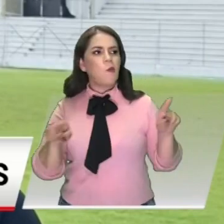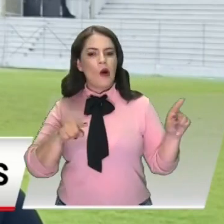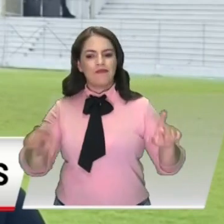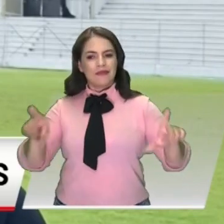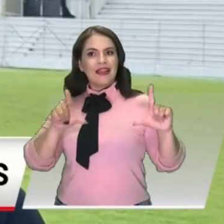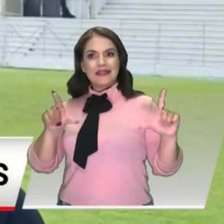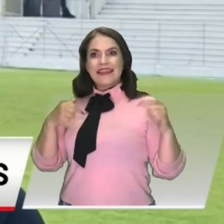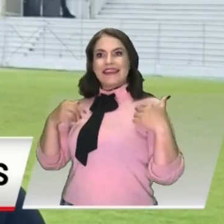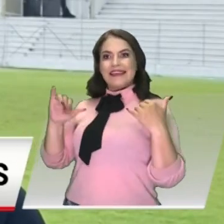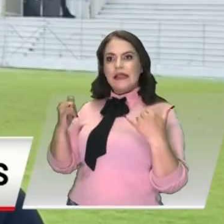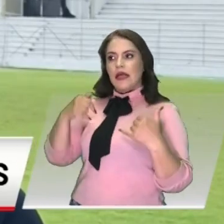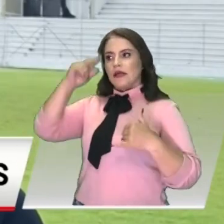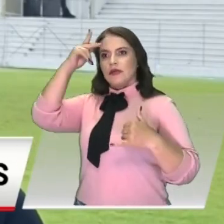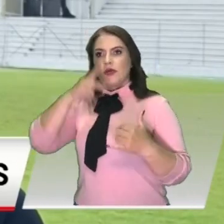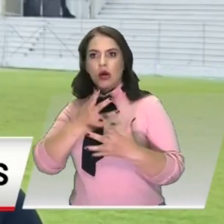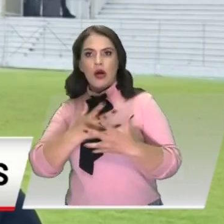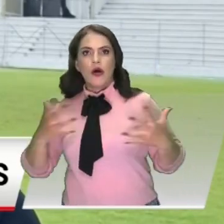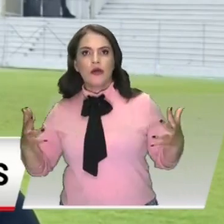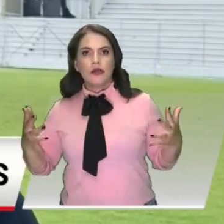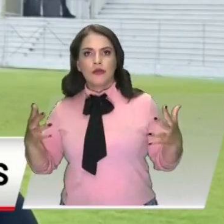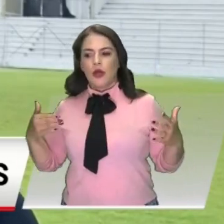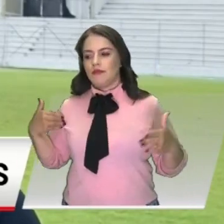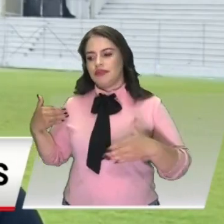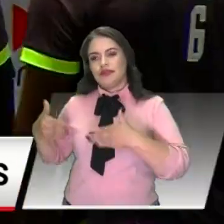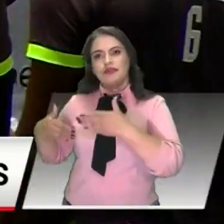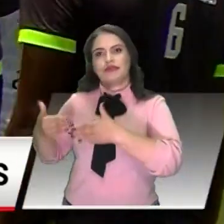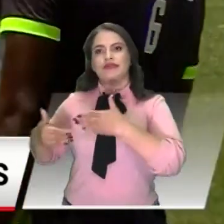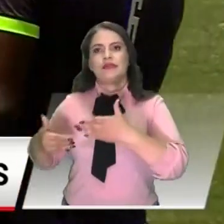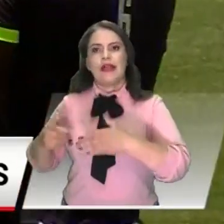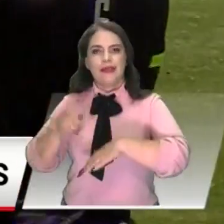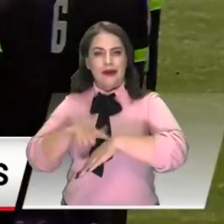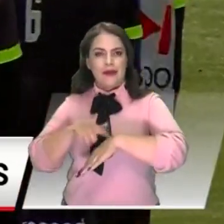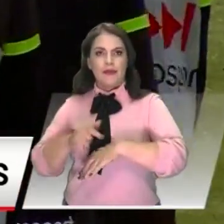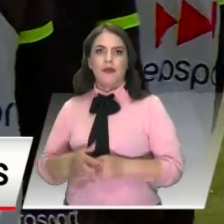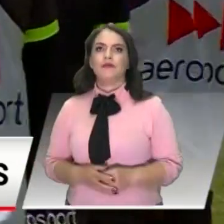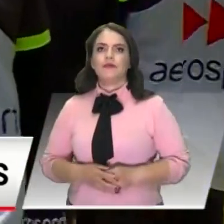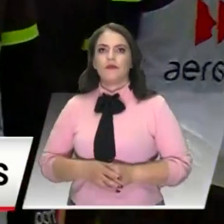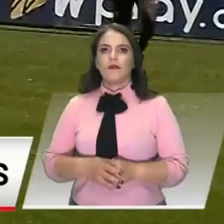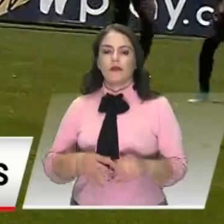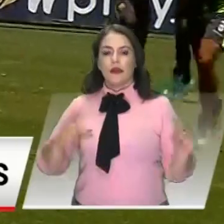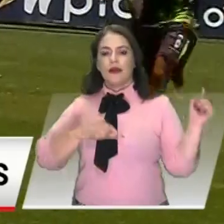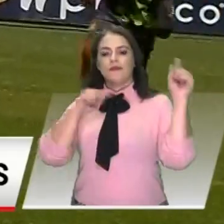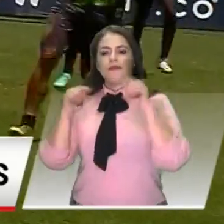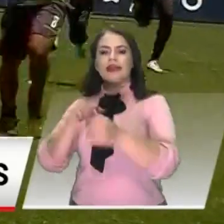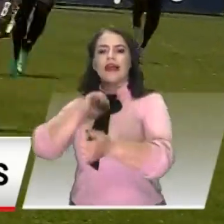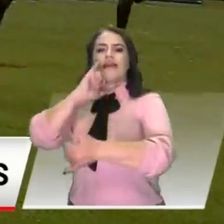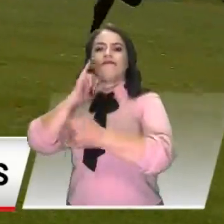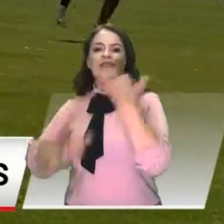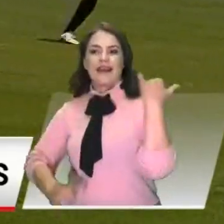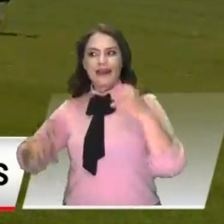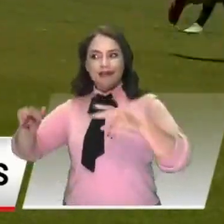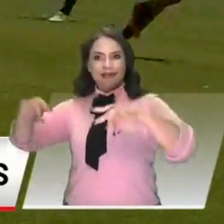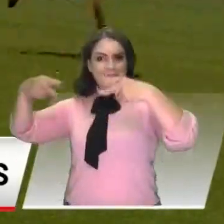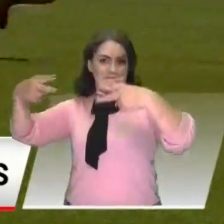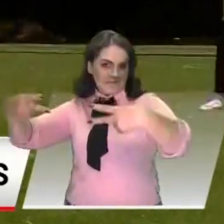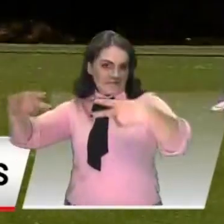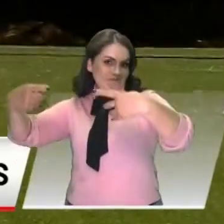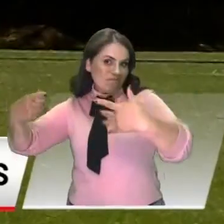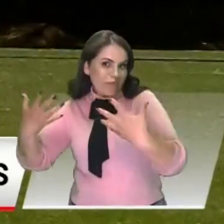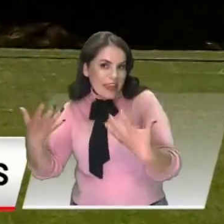y no puede tener mucha historia en poco tiempo eso se construye con tiempo ahora se trata de llegar a la final para lo que el técnico